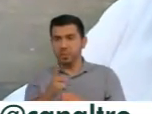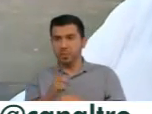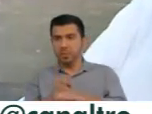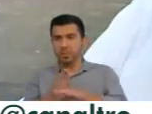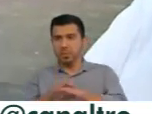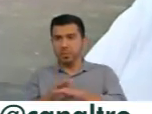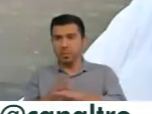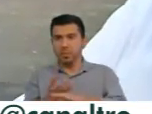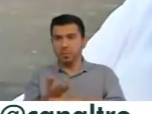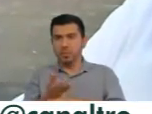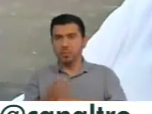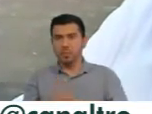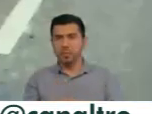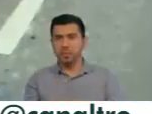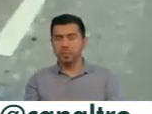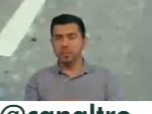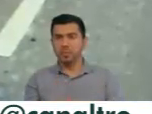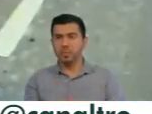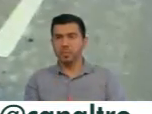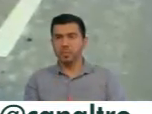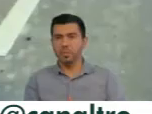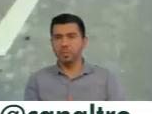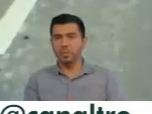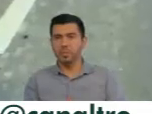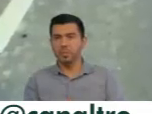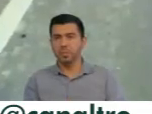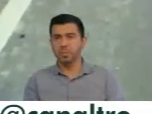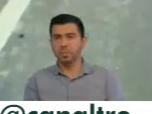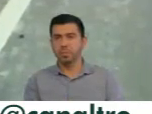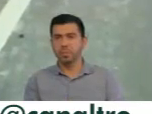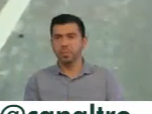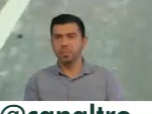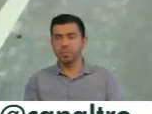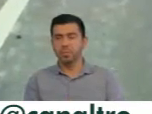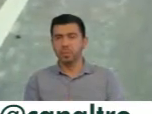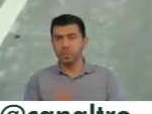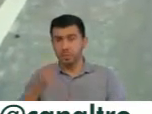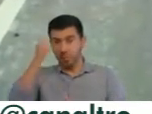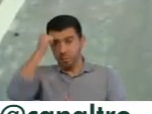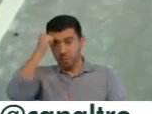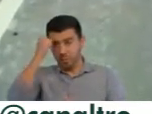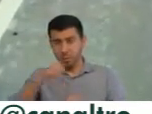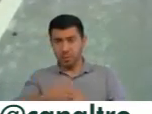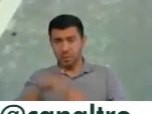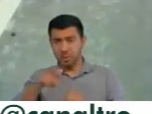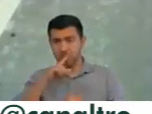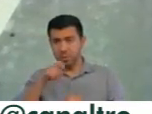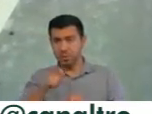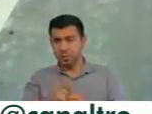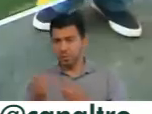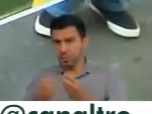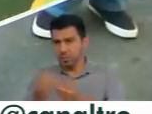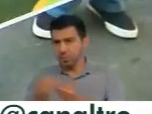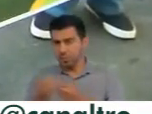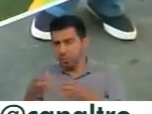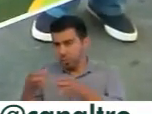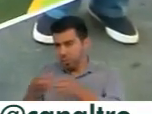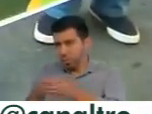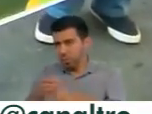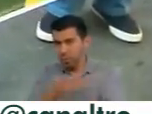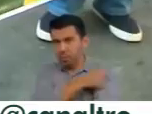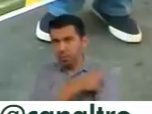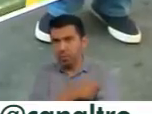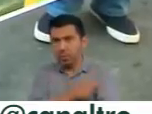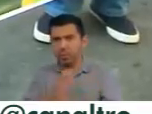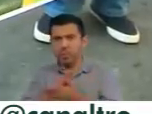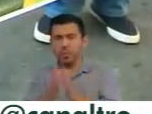esperanza. La unidad del magisterio colombiano a través de la junta directiva constituyó el comité magisterial por la paz, sí